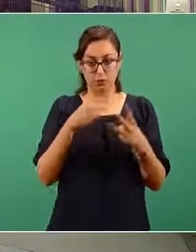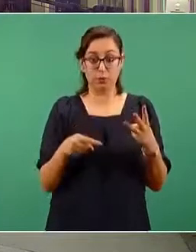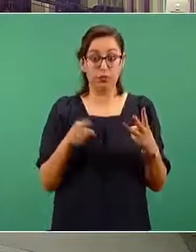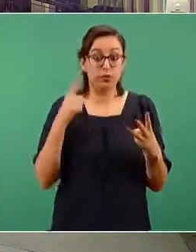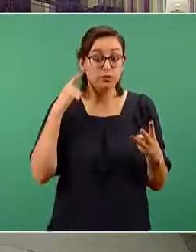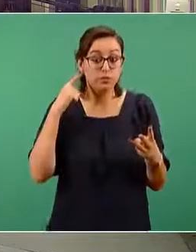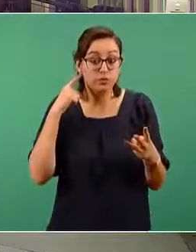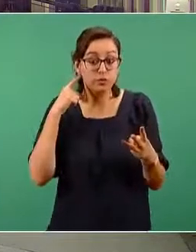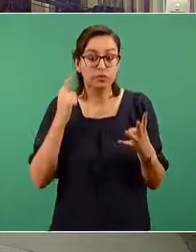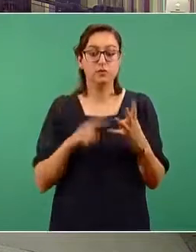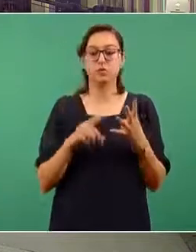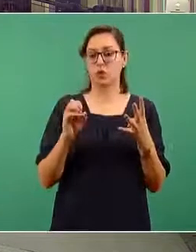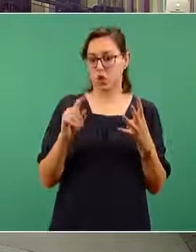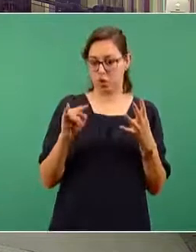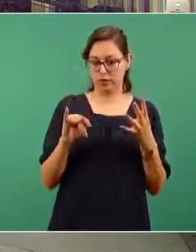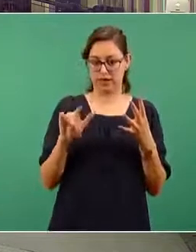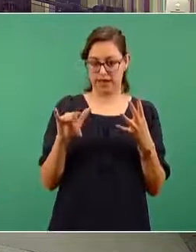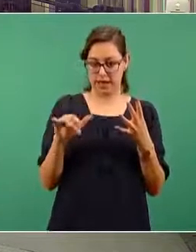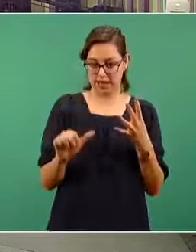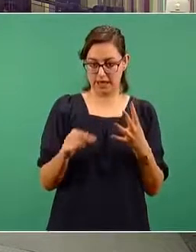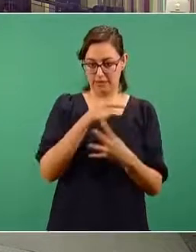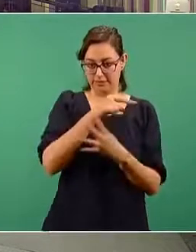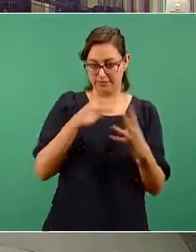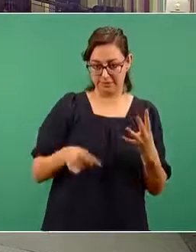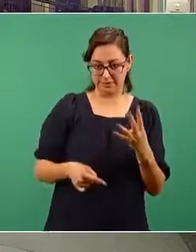¿cómo? Otilia y Otilia.